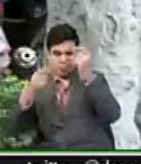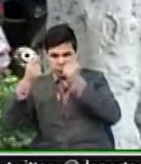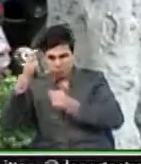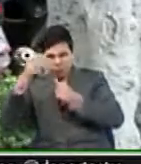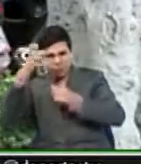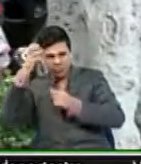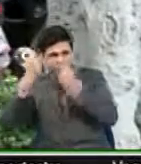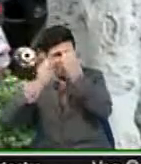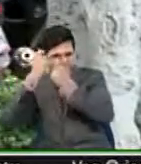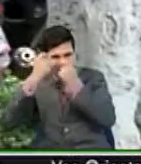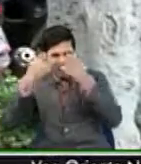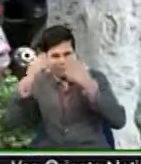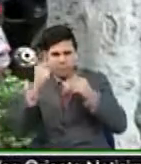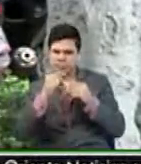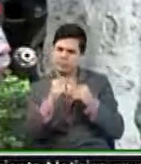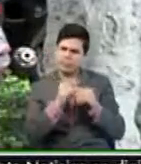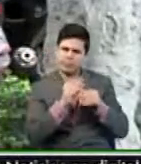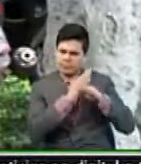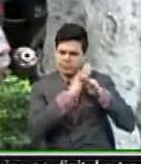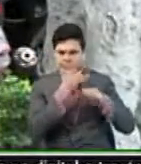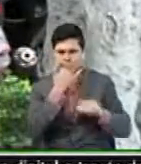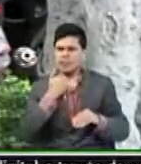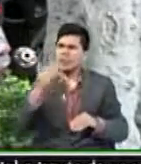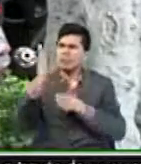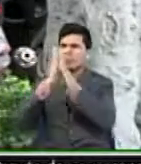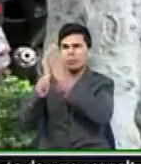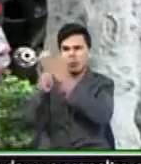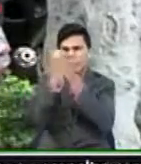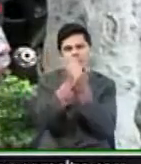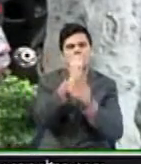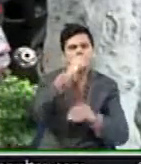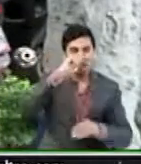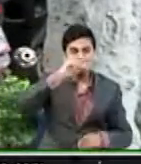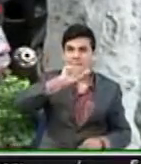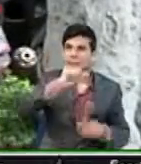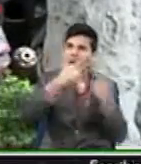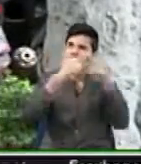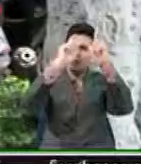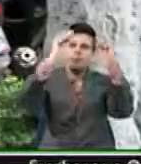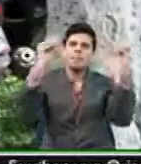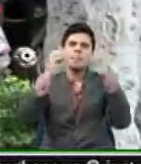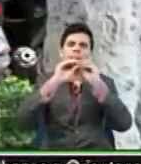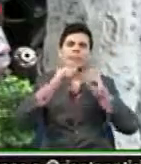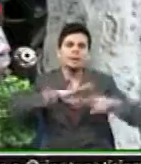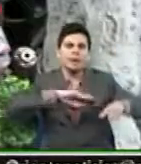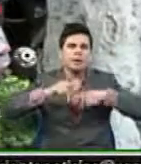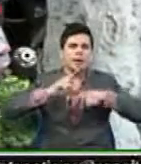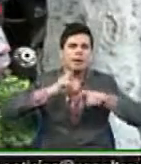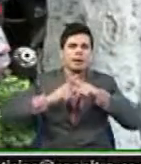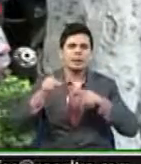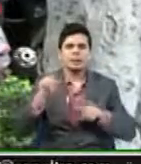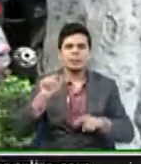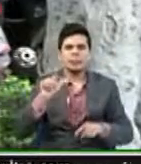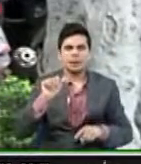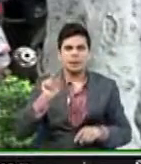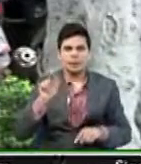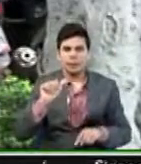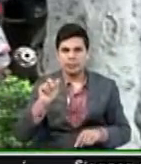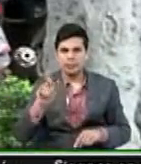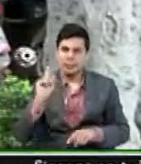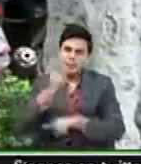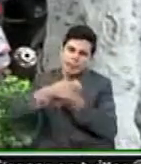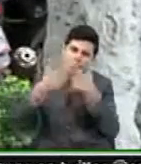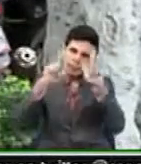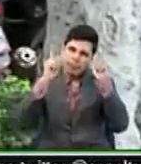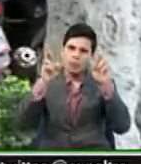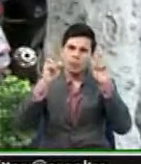solamente se espera que Dios interceda para que también sea liberada esta niña junto con el exalcalde de Salazar de las Palmas. Sin embargo, el